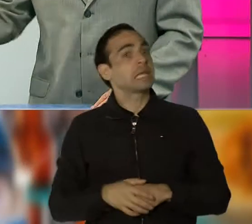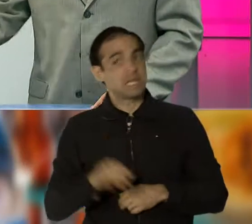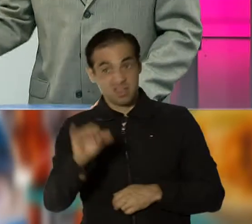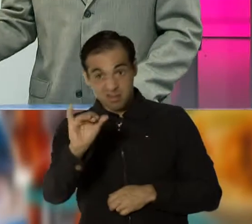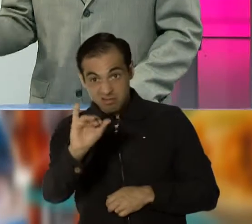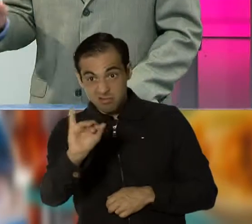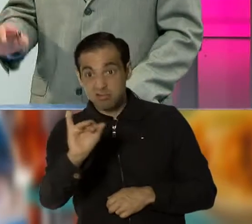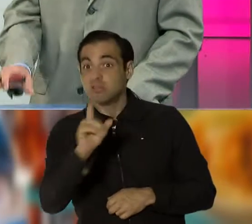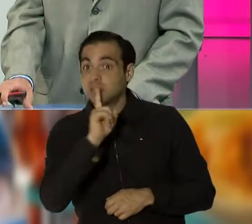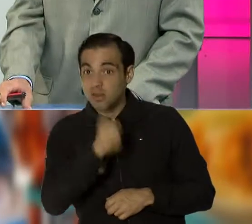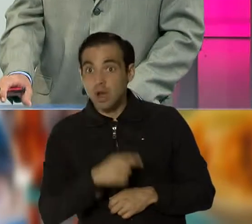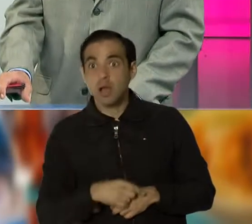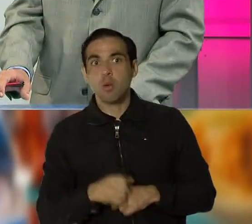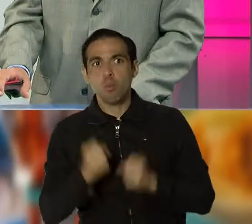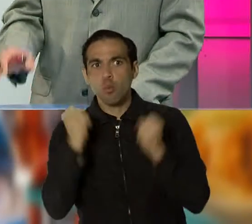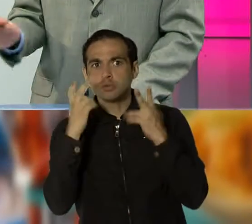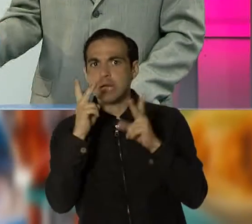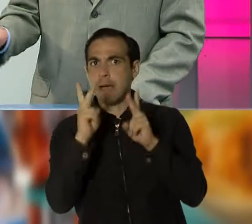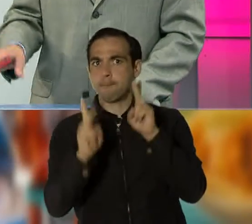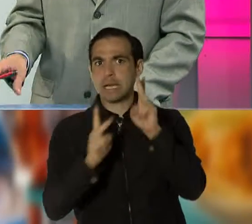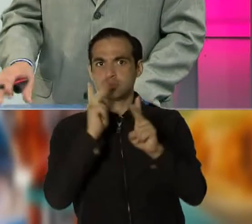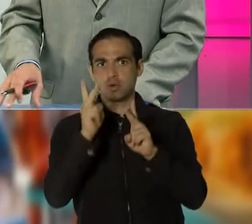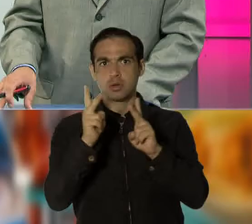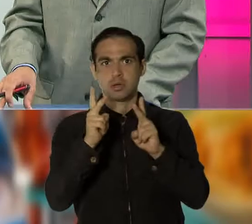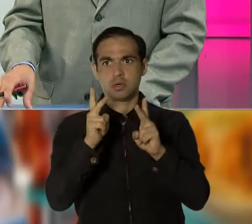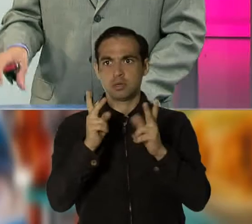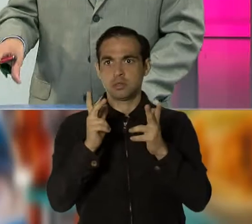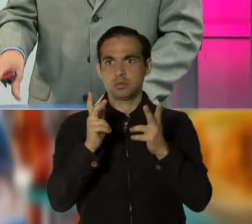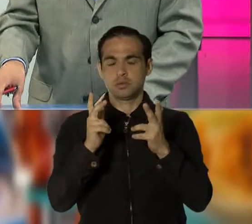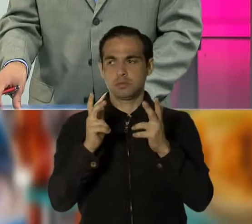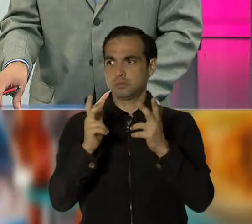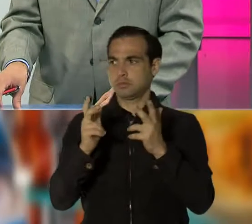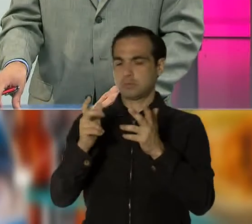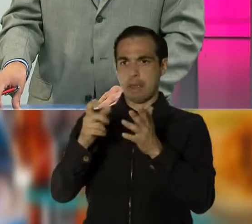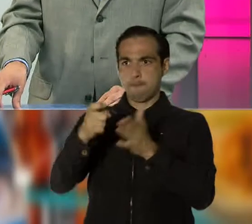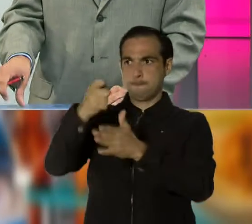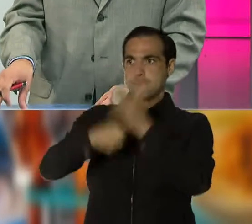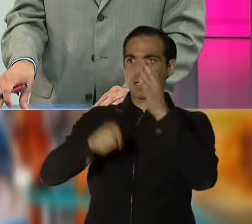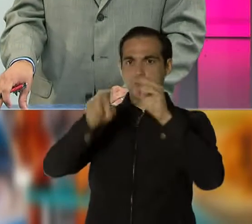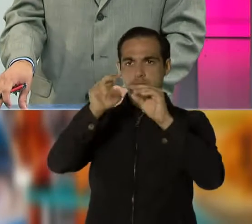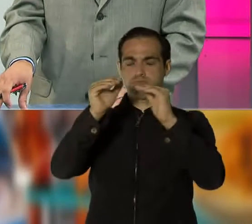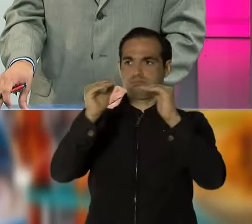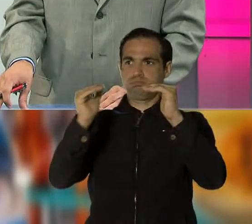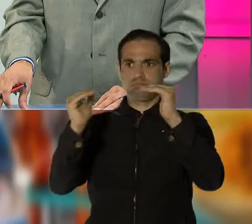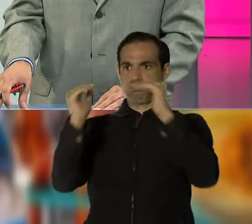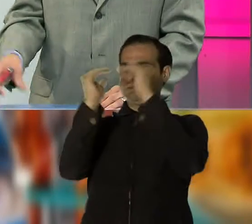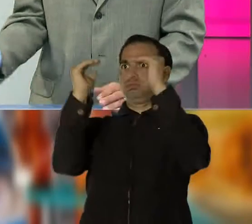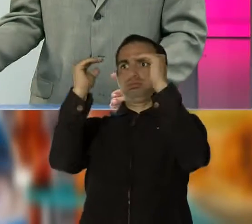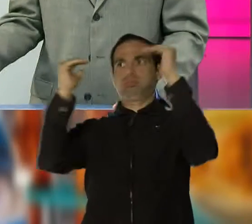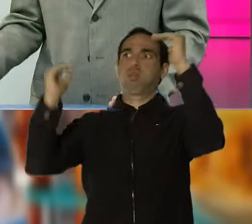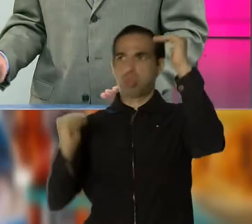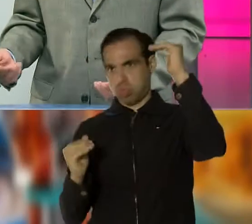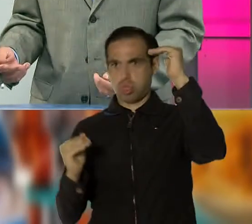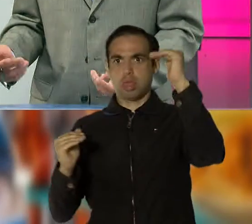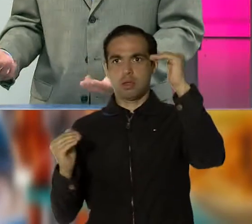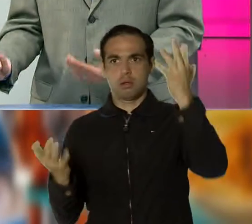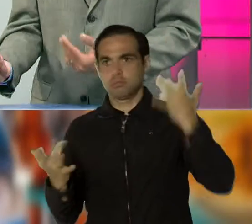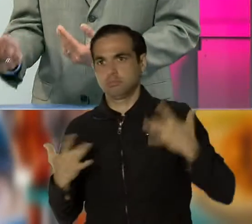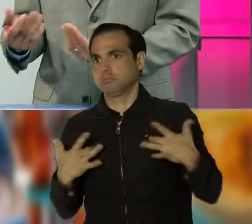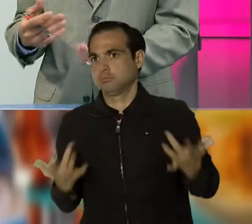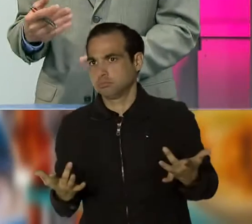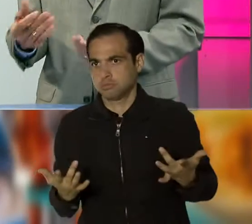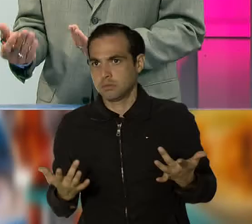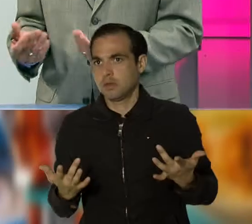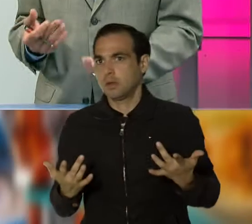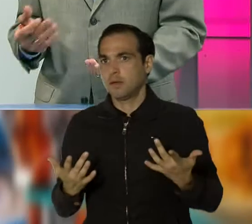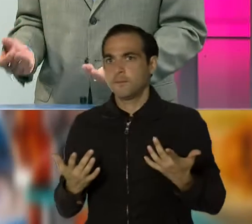va muy por debajo de lo invertido, cerca de donde está su residencia, que le perjudica negativamente. Finalmente, ¿cómo